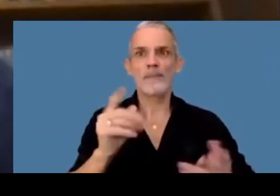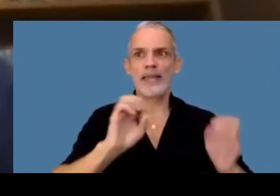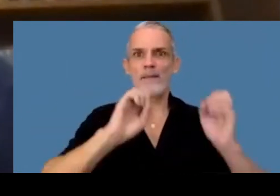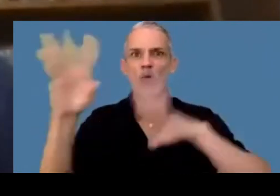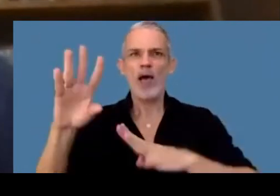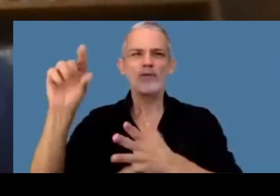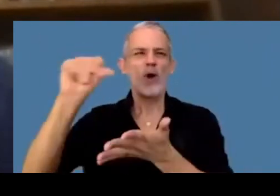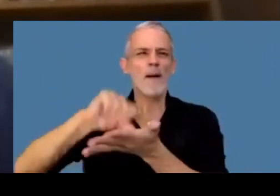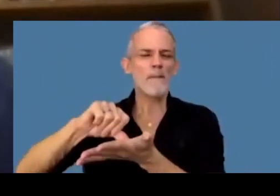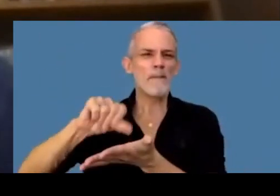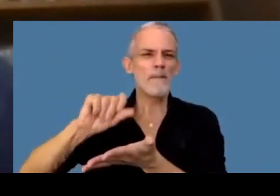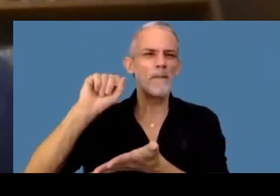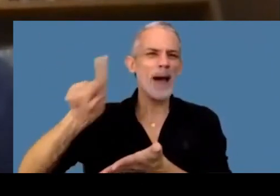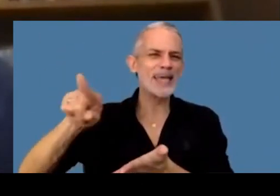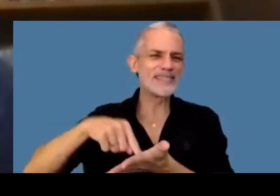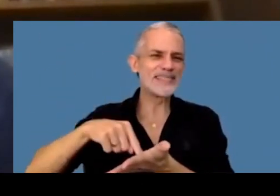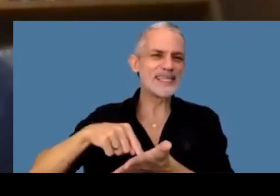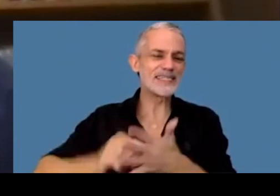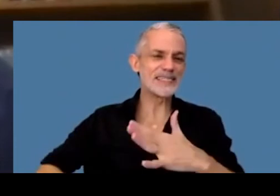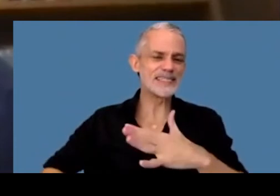países centrales.